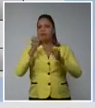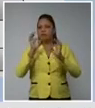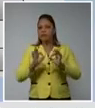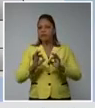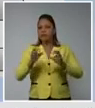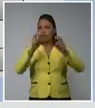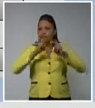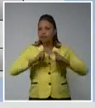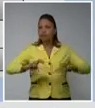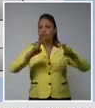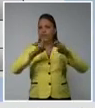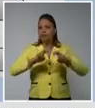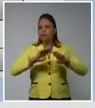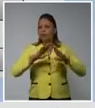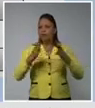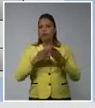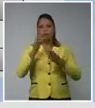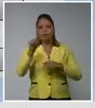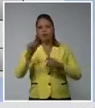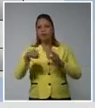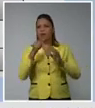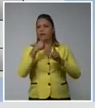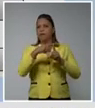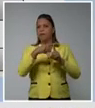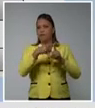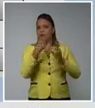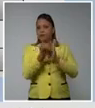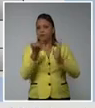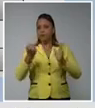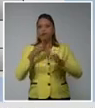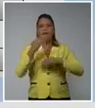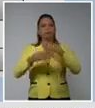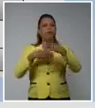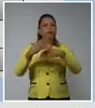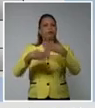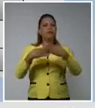casos diagnosticados, pues ya se han procesado